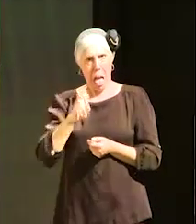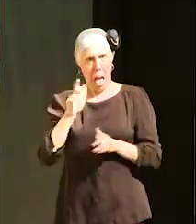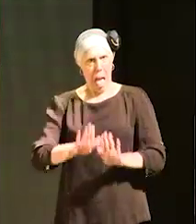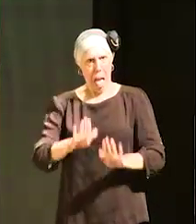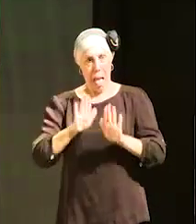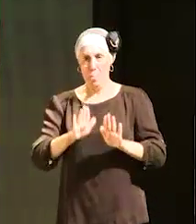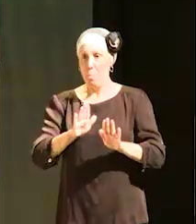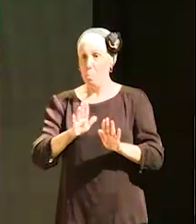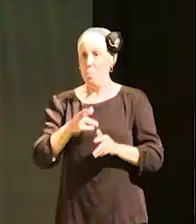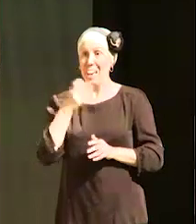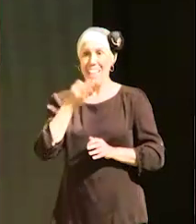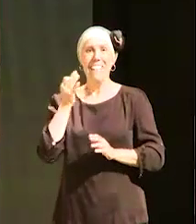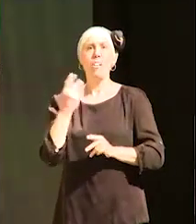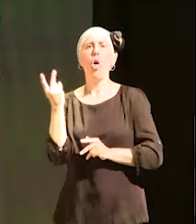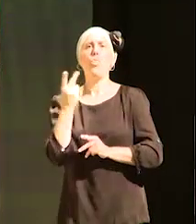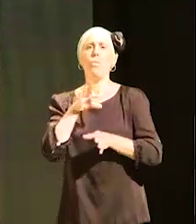por supuesto